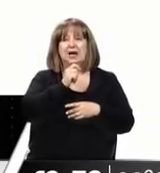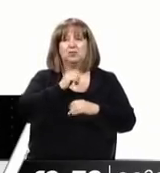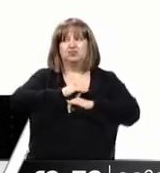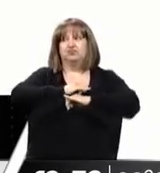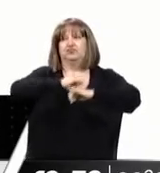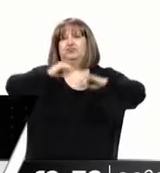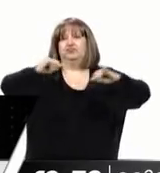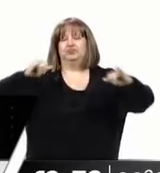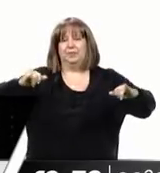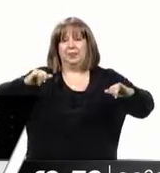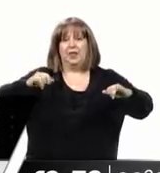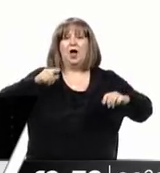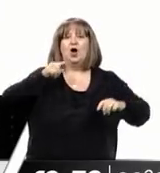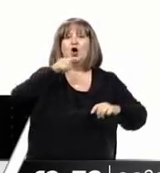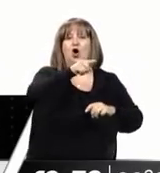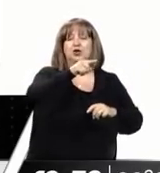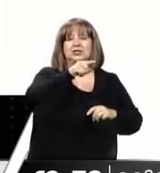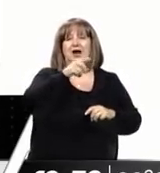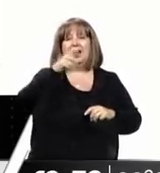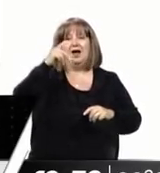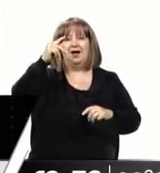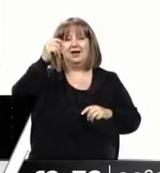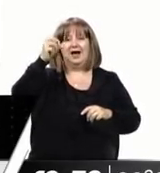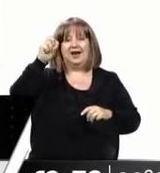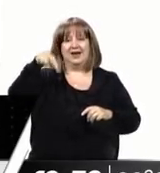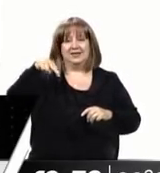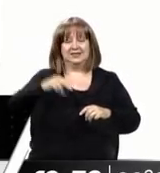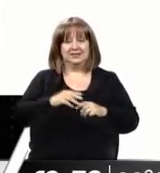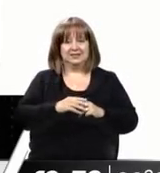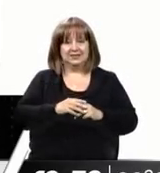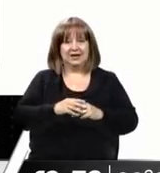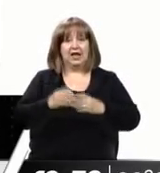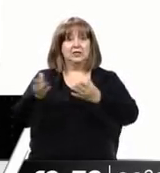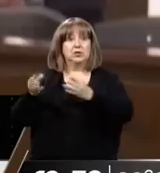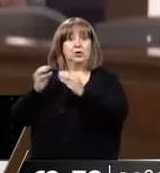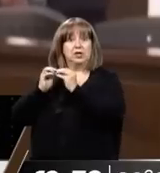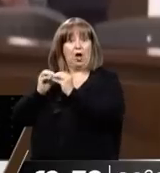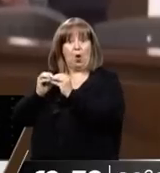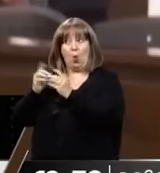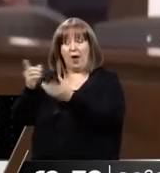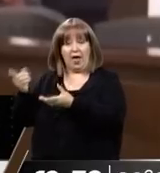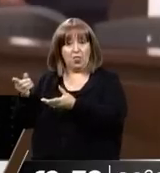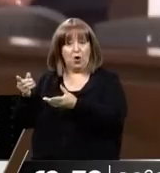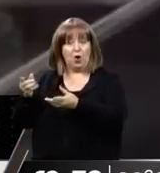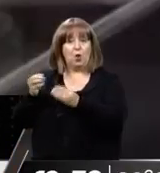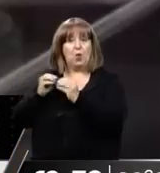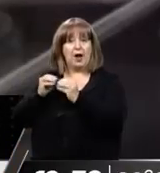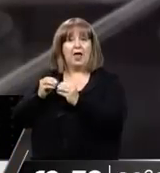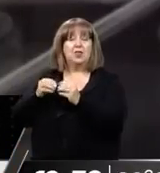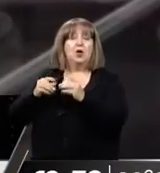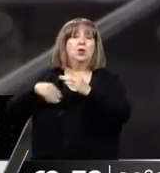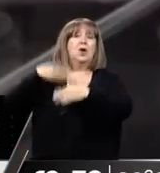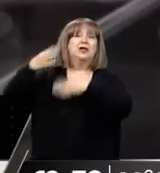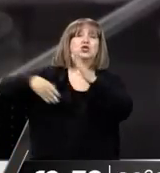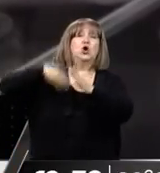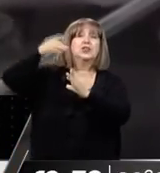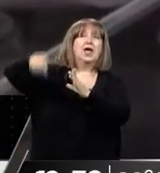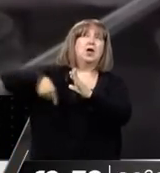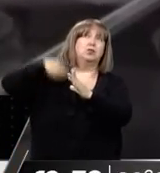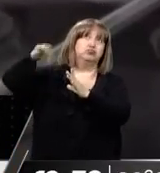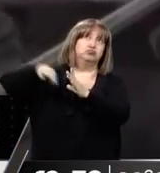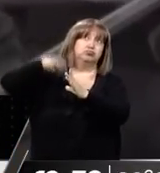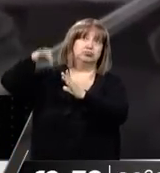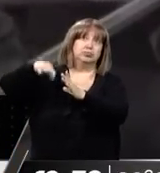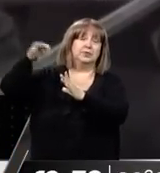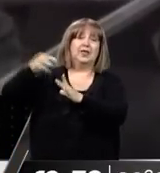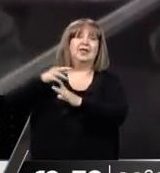y el Jurado que ahora se fue sorteado fue digamos sorteado